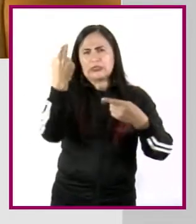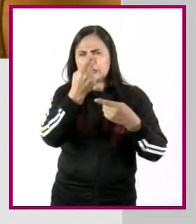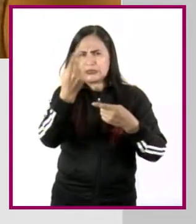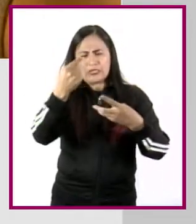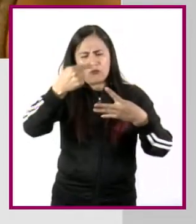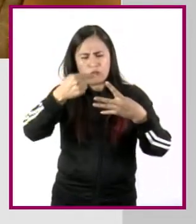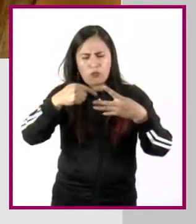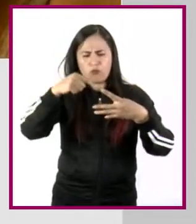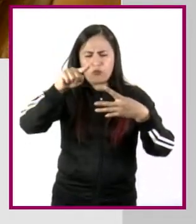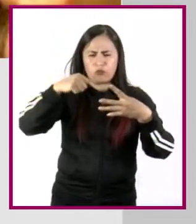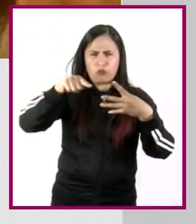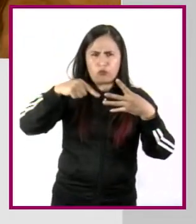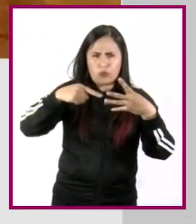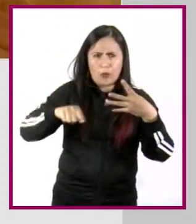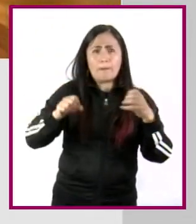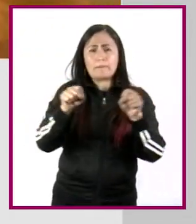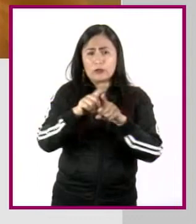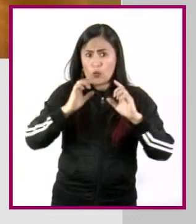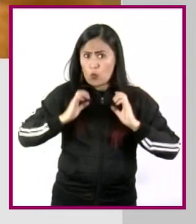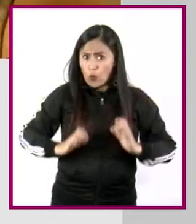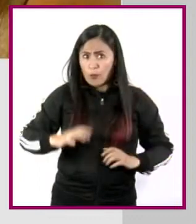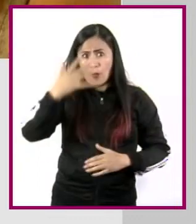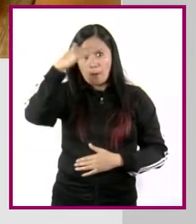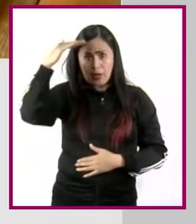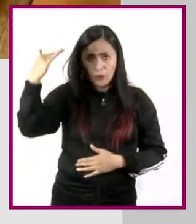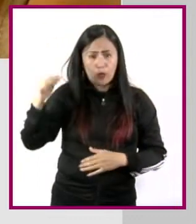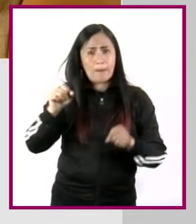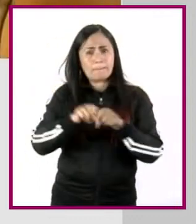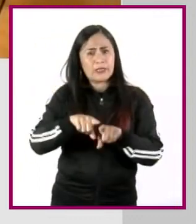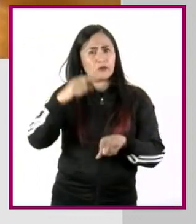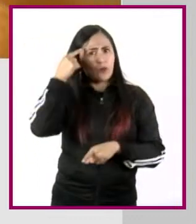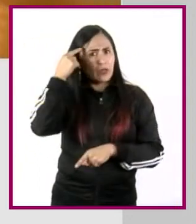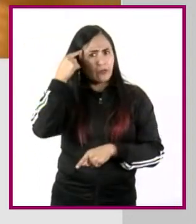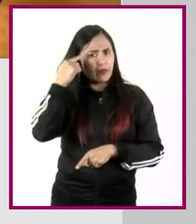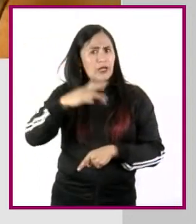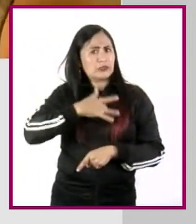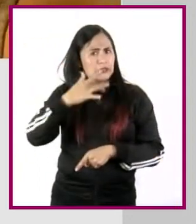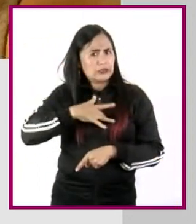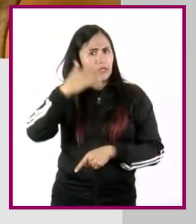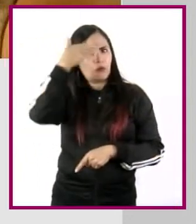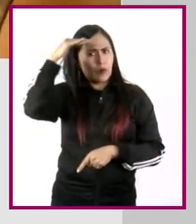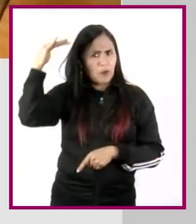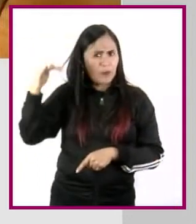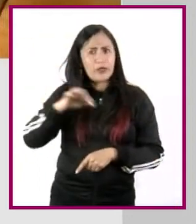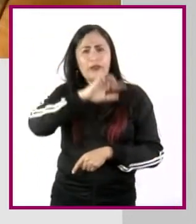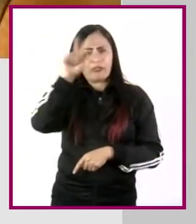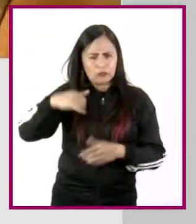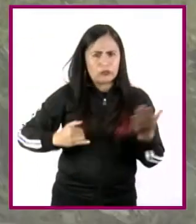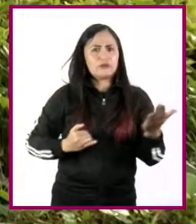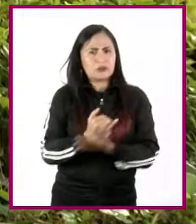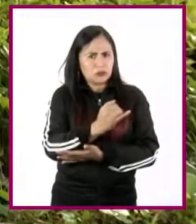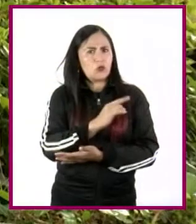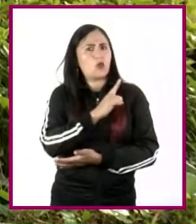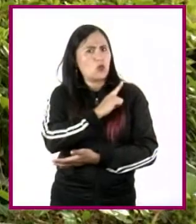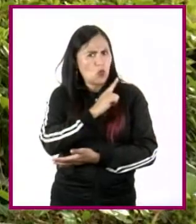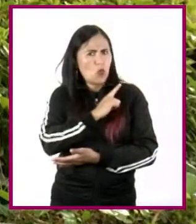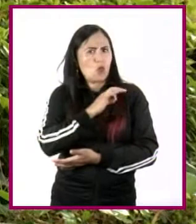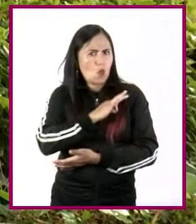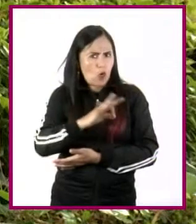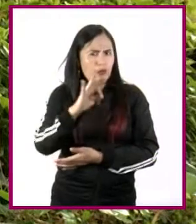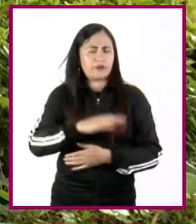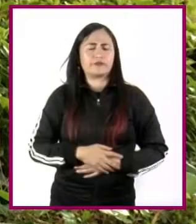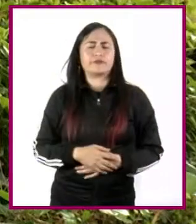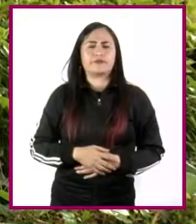y además de madurez no solo corporal, sino mental, emocional, ¿no? Y la capacidad de tomar decisiones. ¿Qué